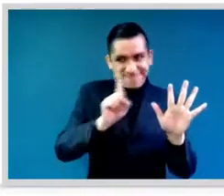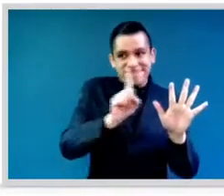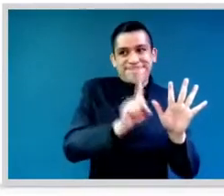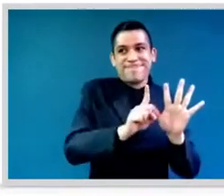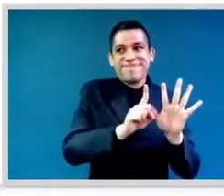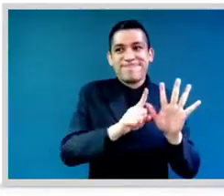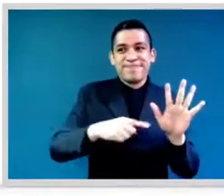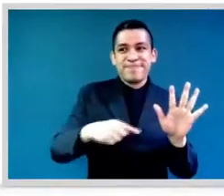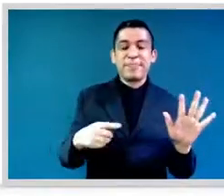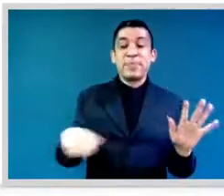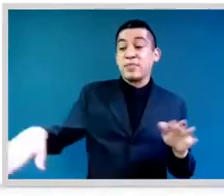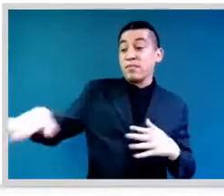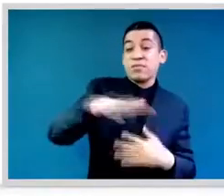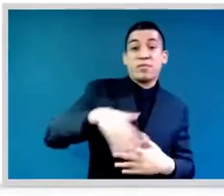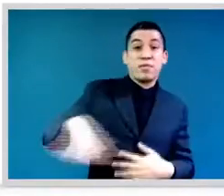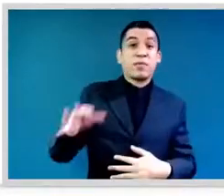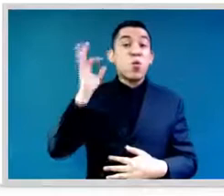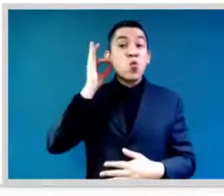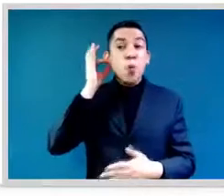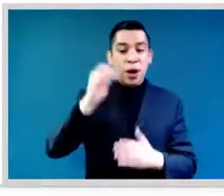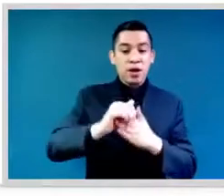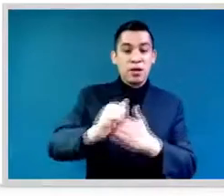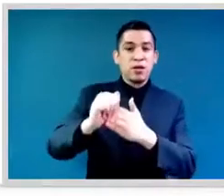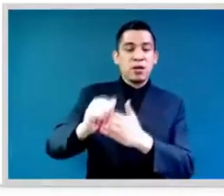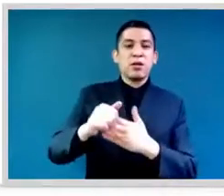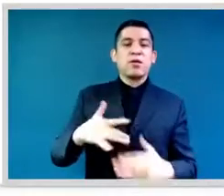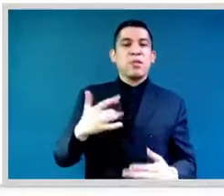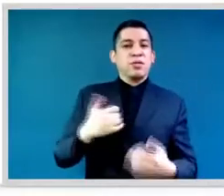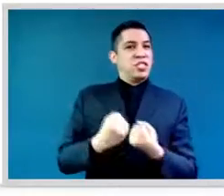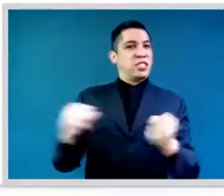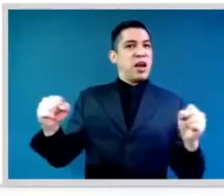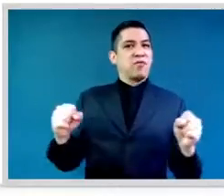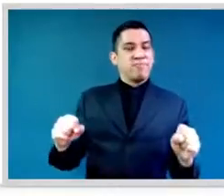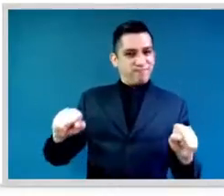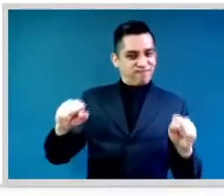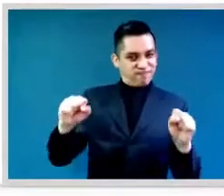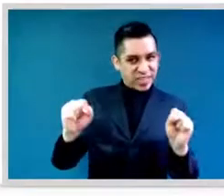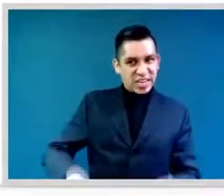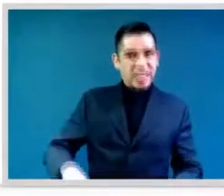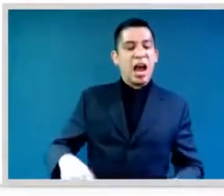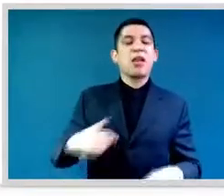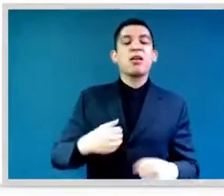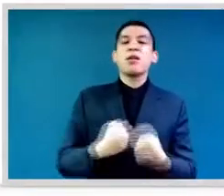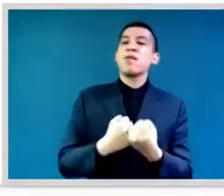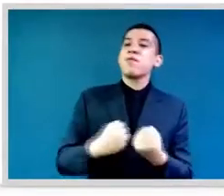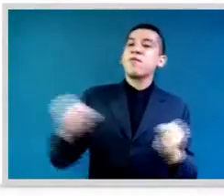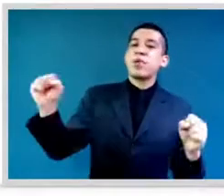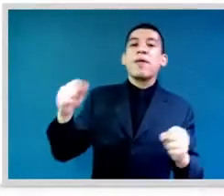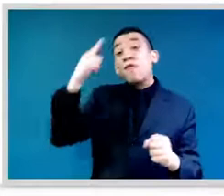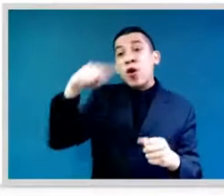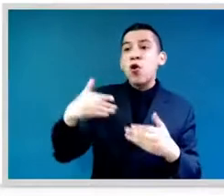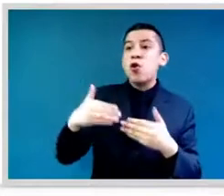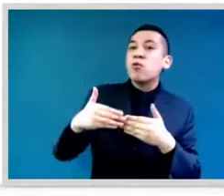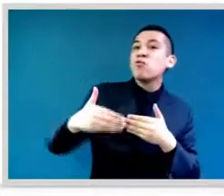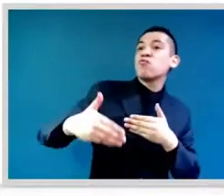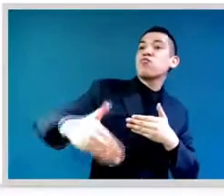con la seguridad, dignidad y libertad con la que quiero que las mujeres del mañana se conduzcan. A